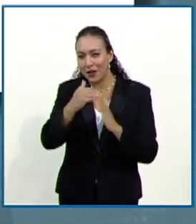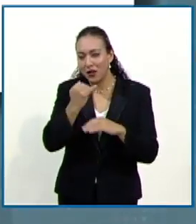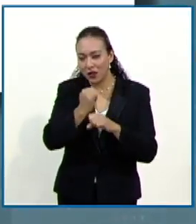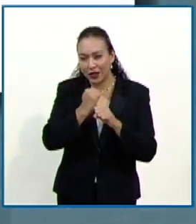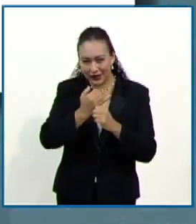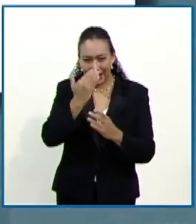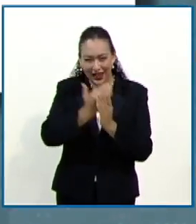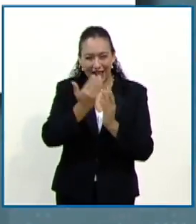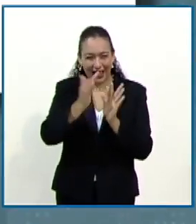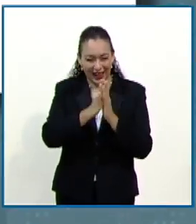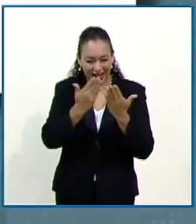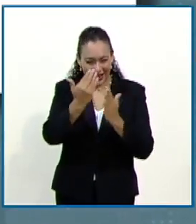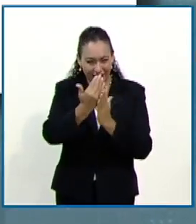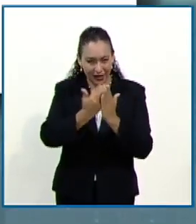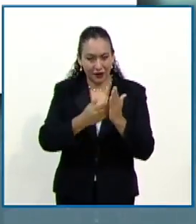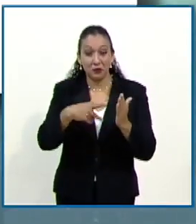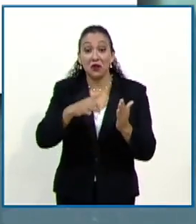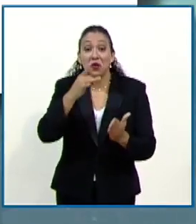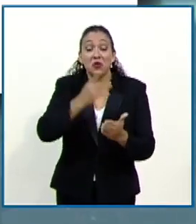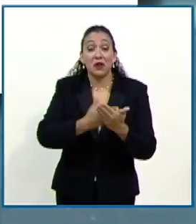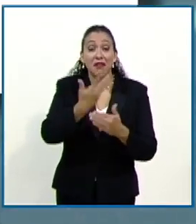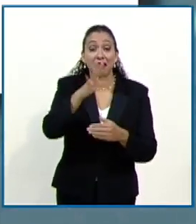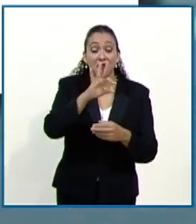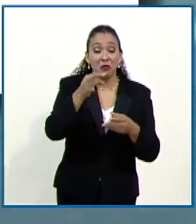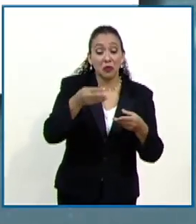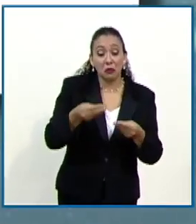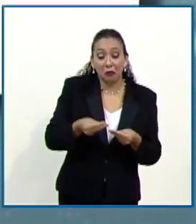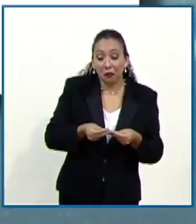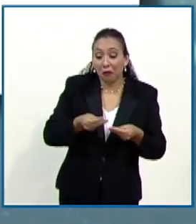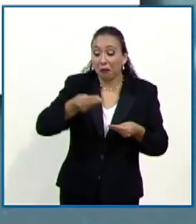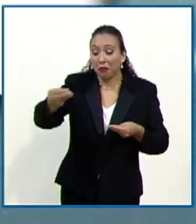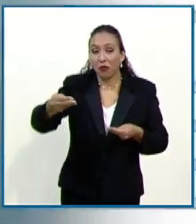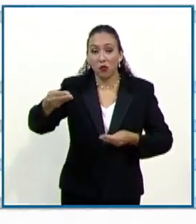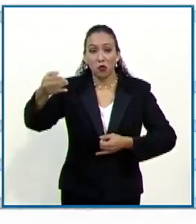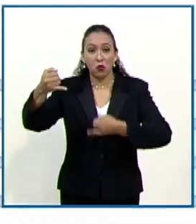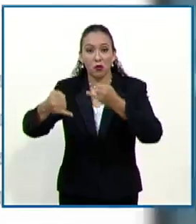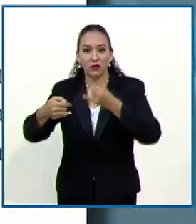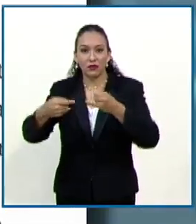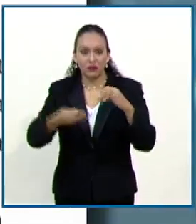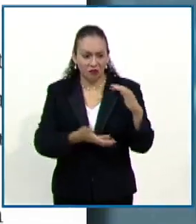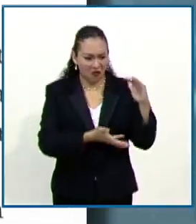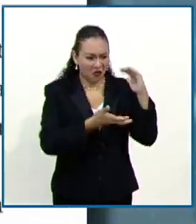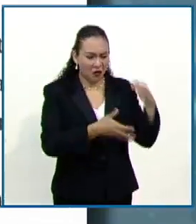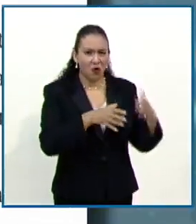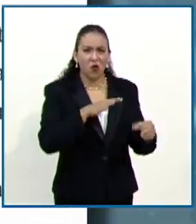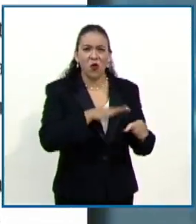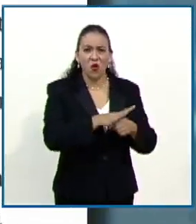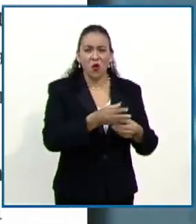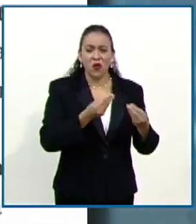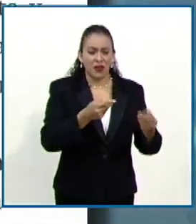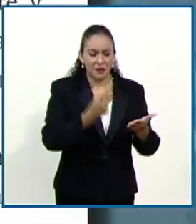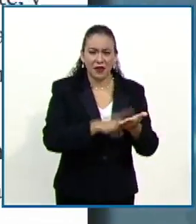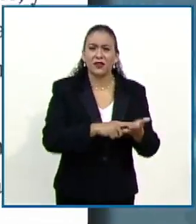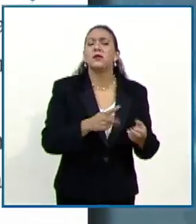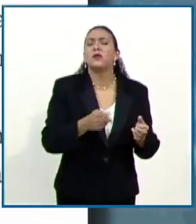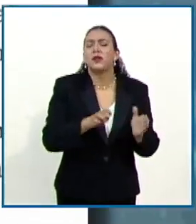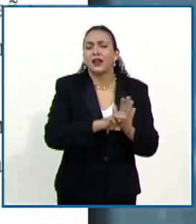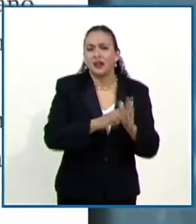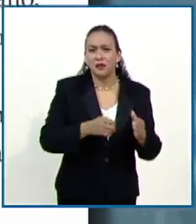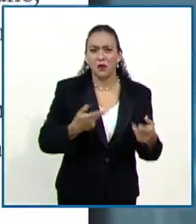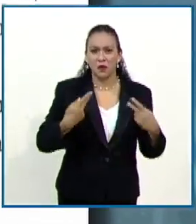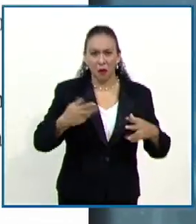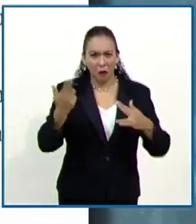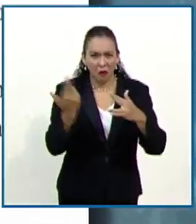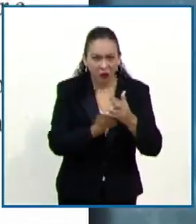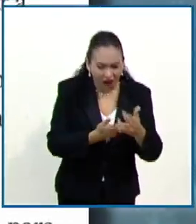el 10% de estas llegó ante un juez, por lo que el 90% de los casos, que incluyen homicidios y desapariciones,